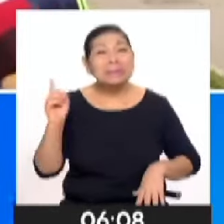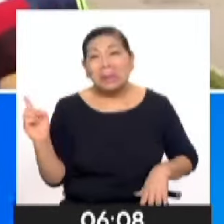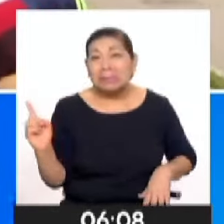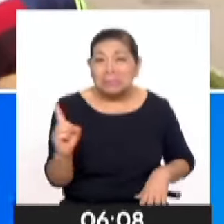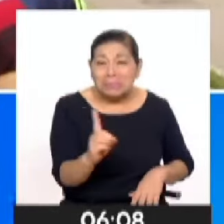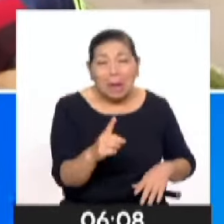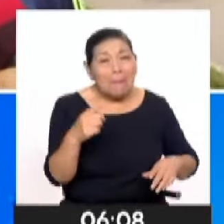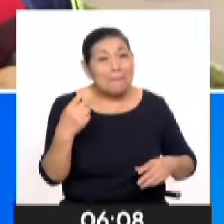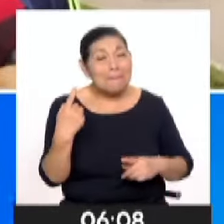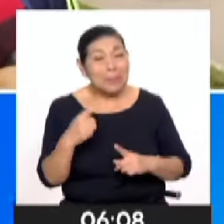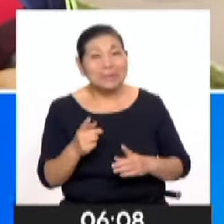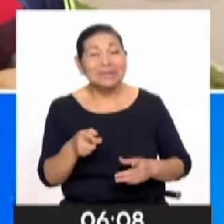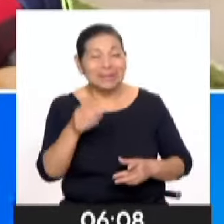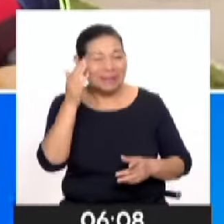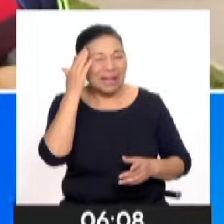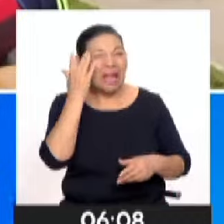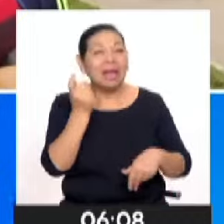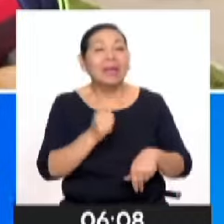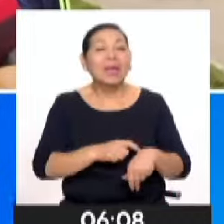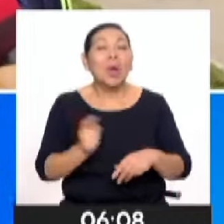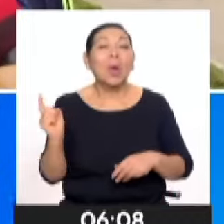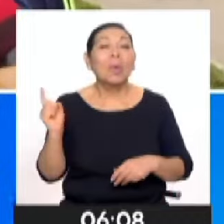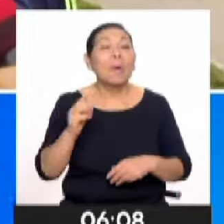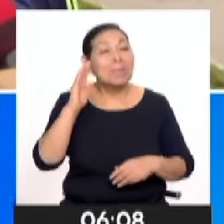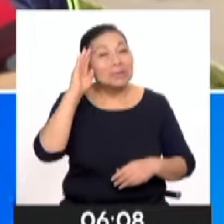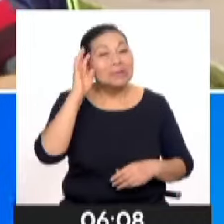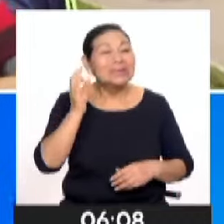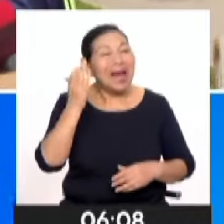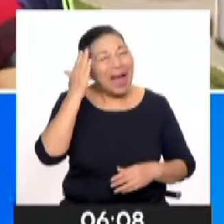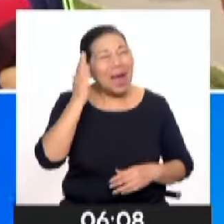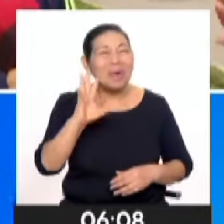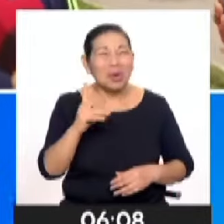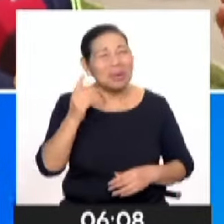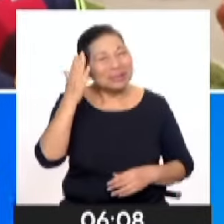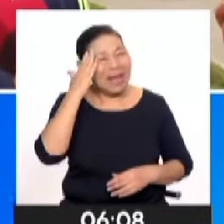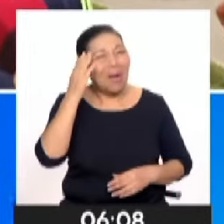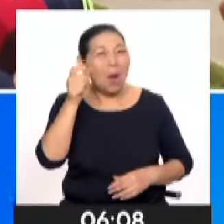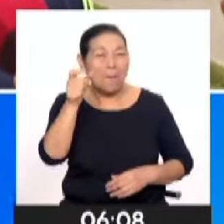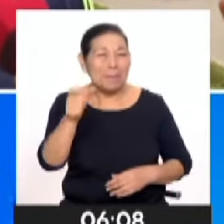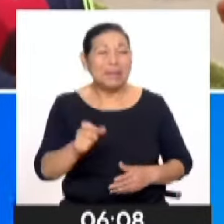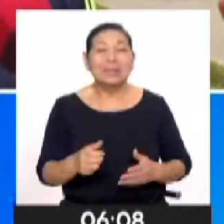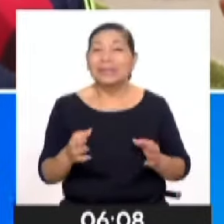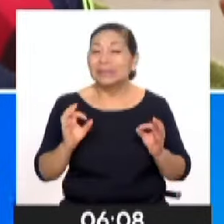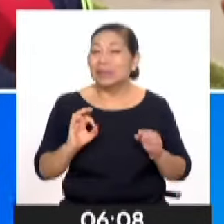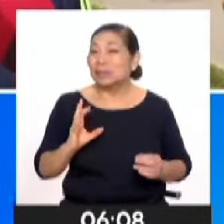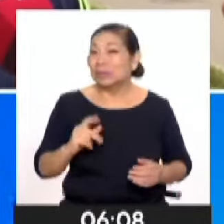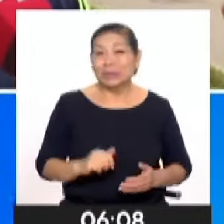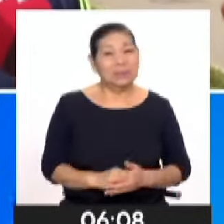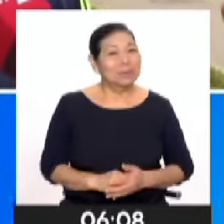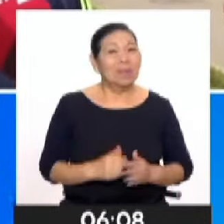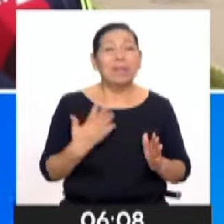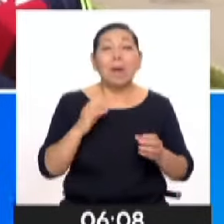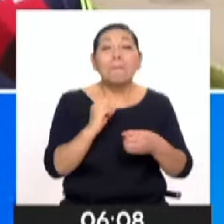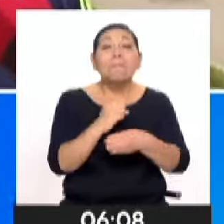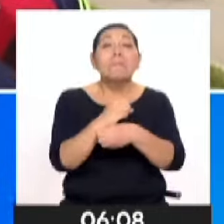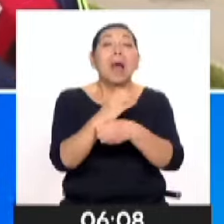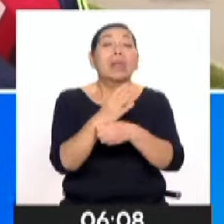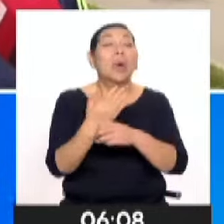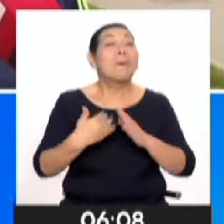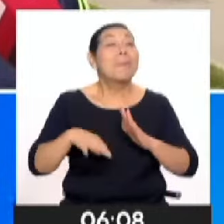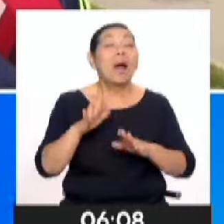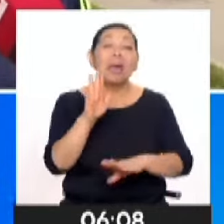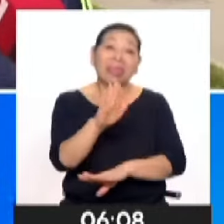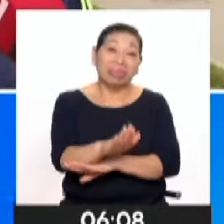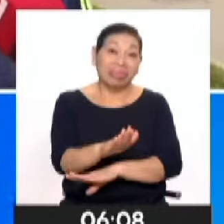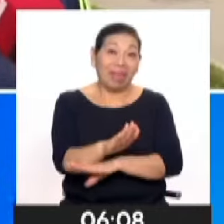el delincuente saben qué momento la policía viene en qué momento no no Generalmente acá los robos son en la madrugada no y